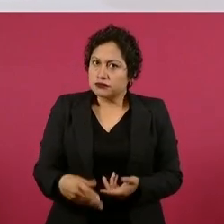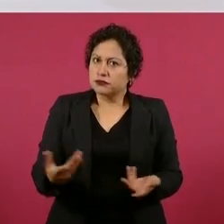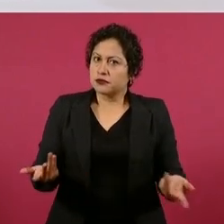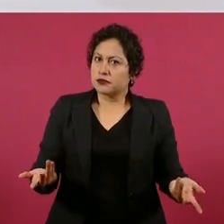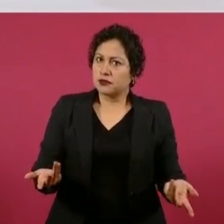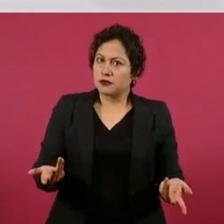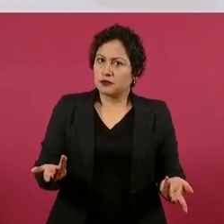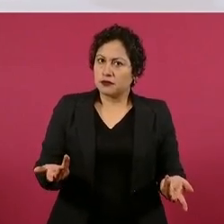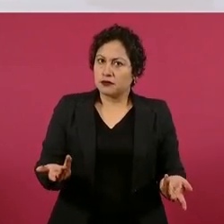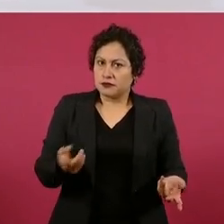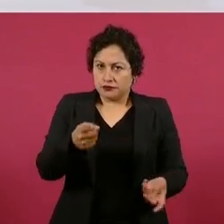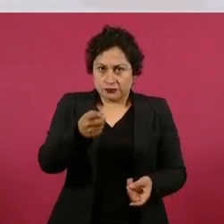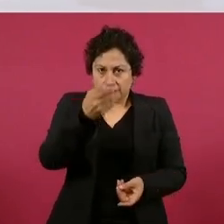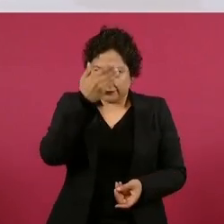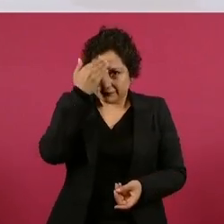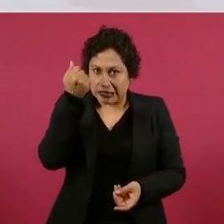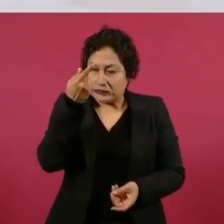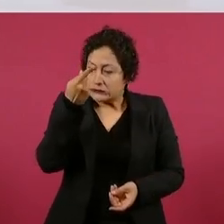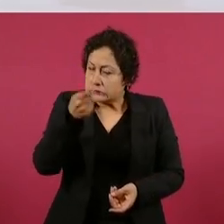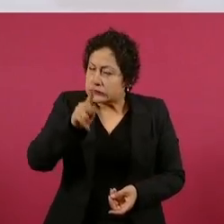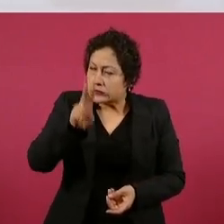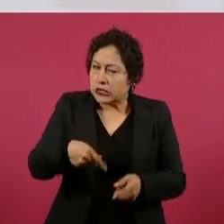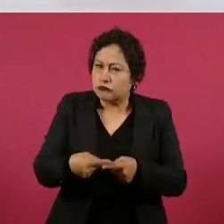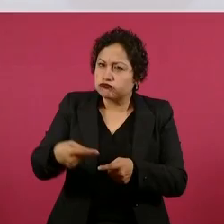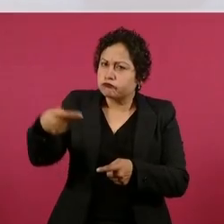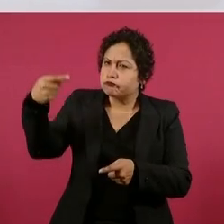de cómo se mexicaniza